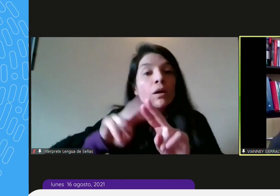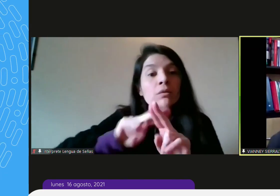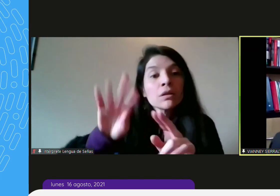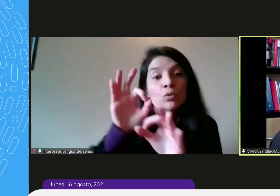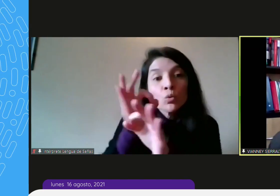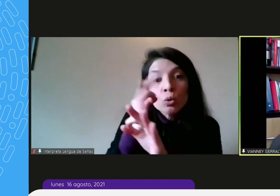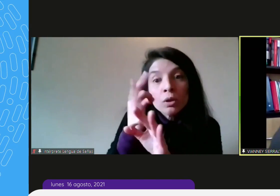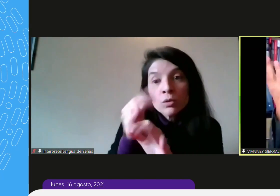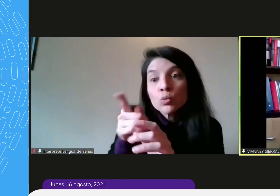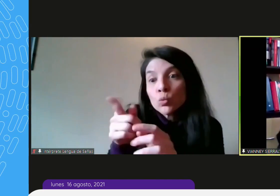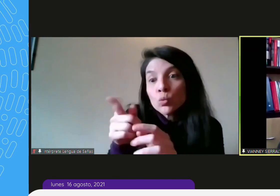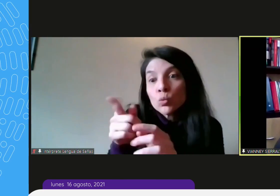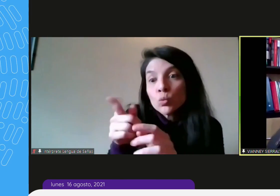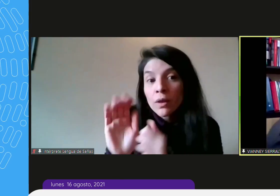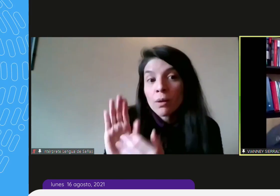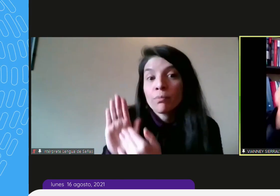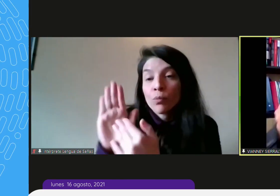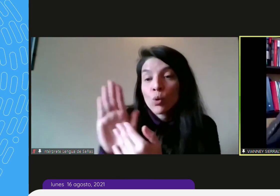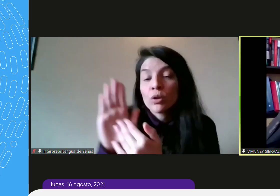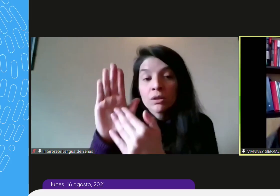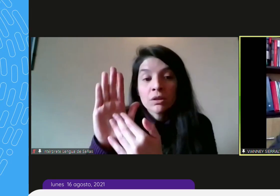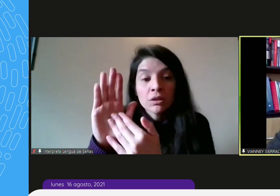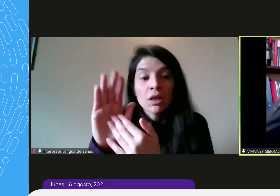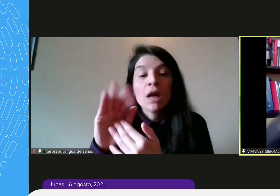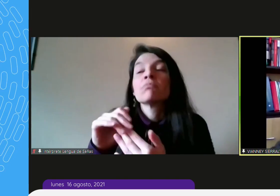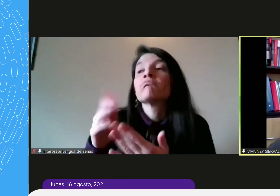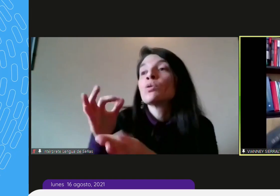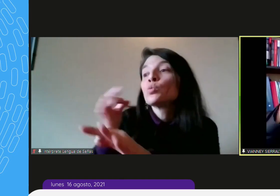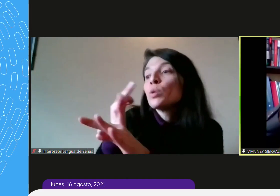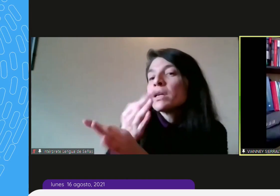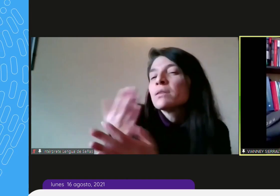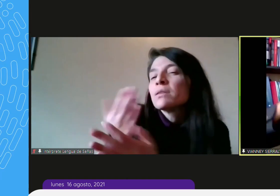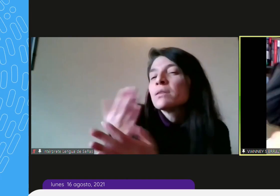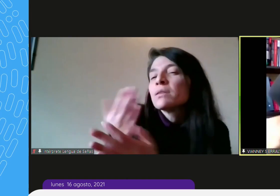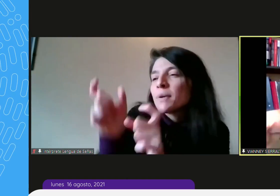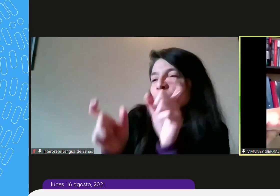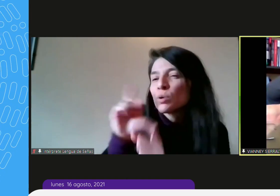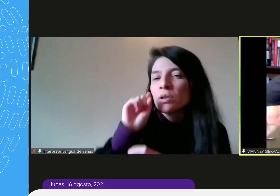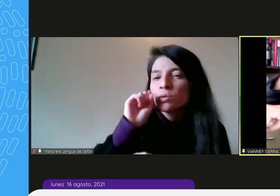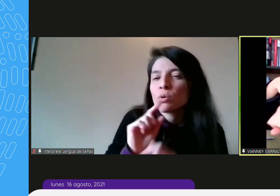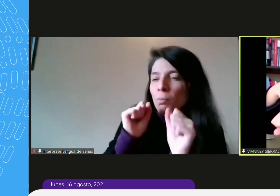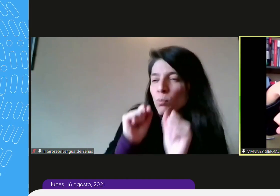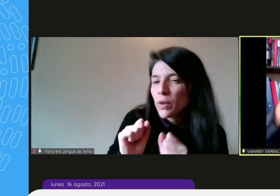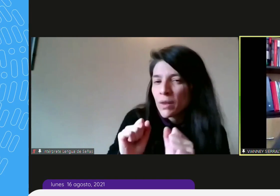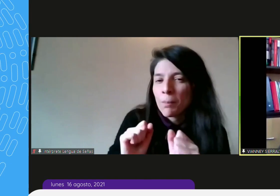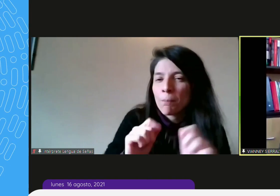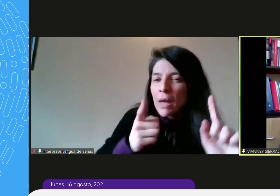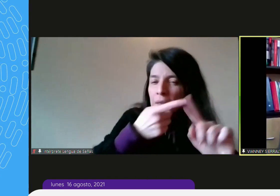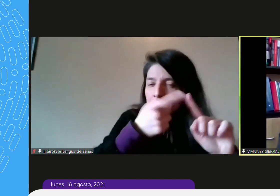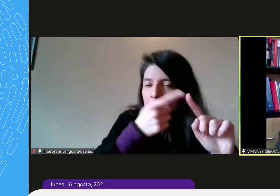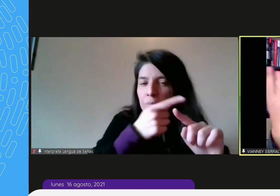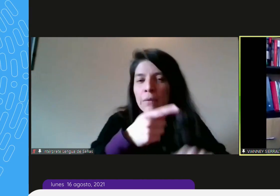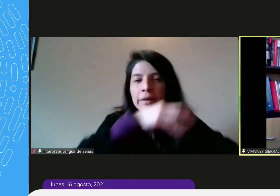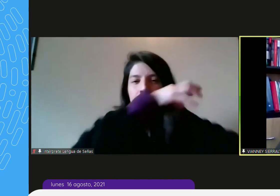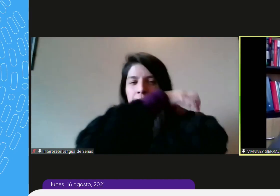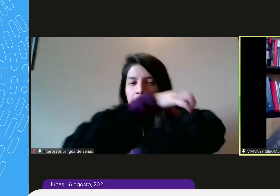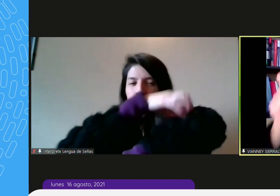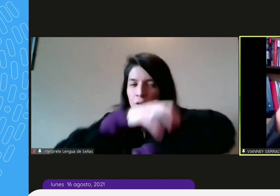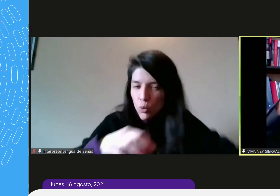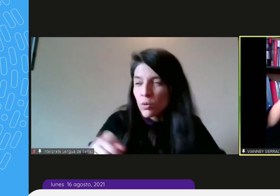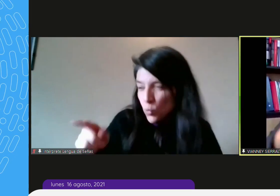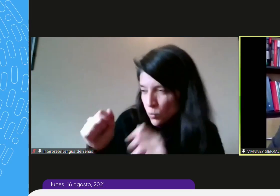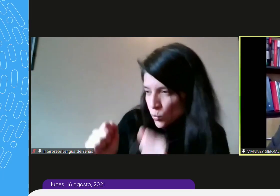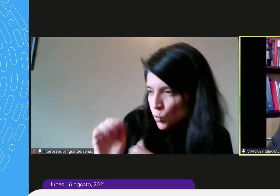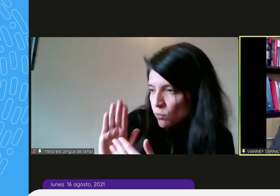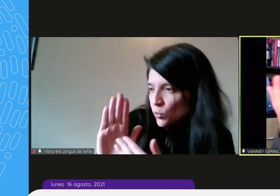tú mostrar las sugerencias, cómo las personas sordas pueden participar en las regiones, y también cómo